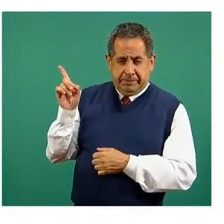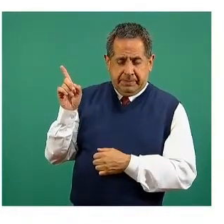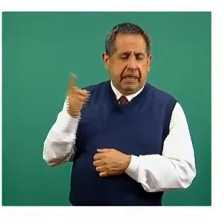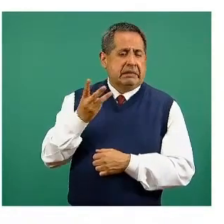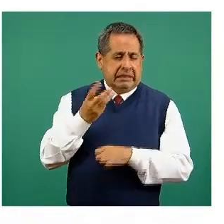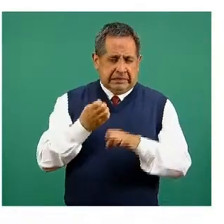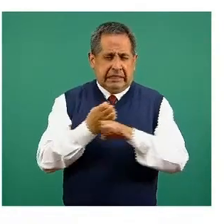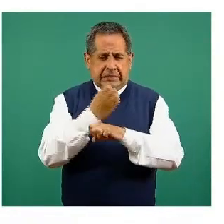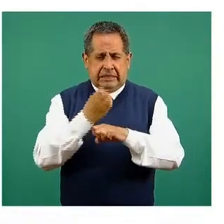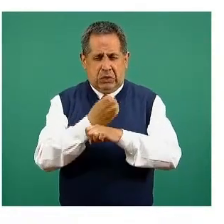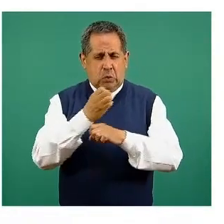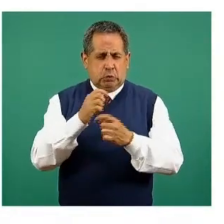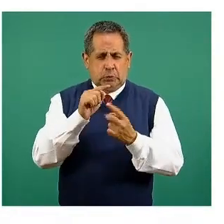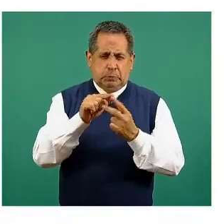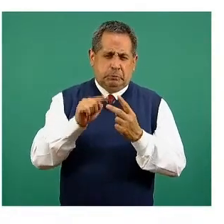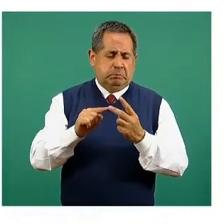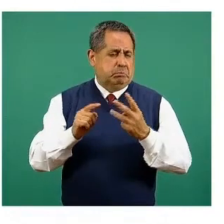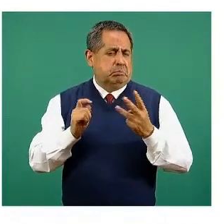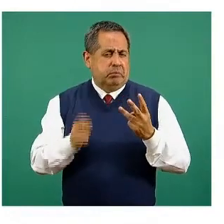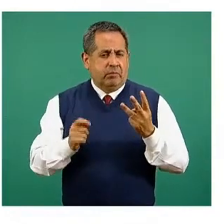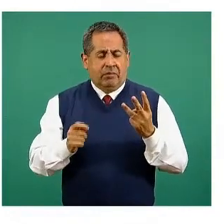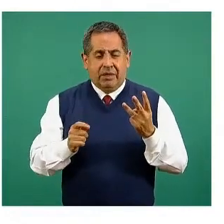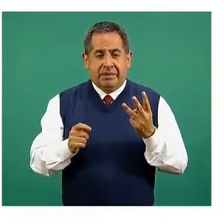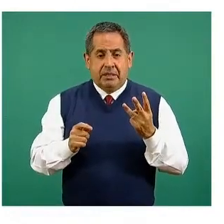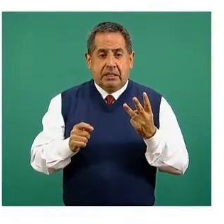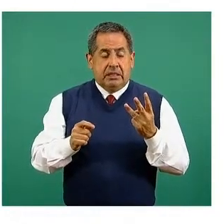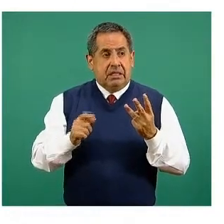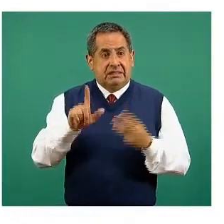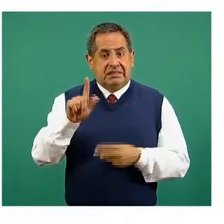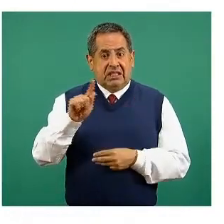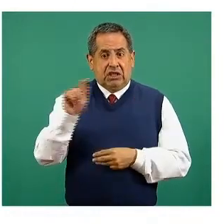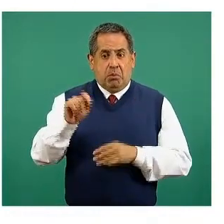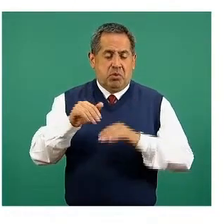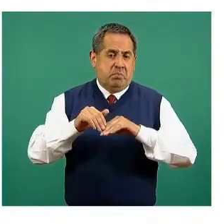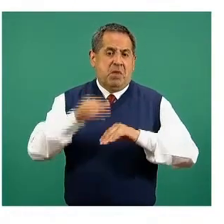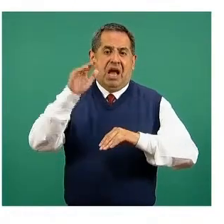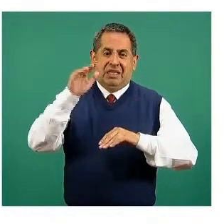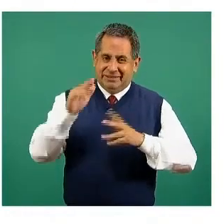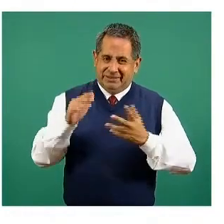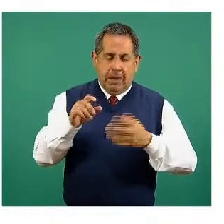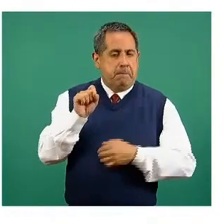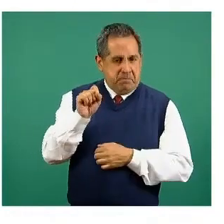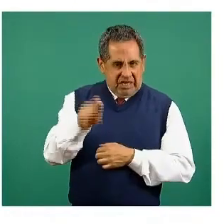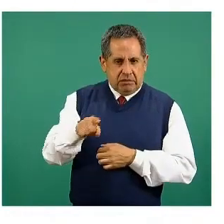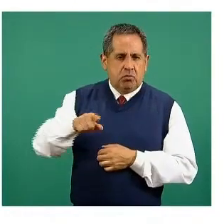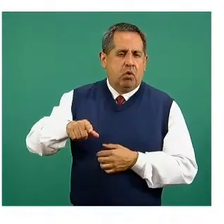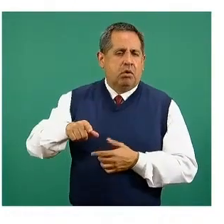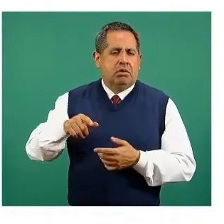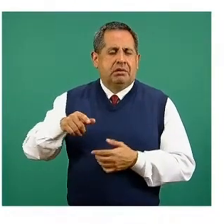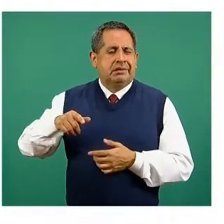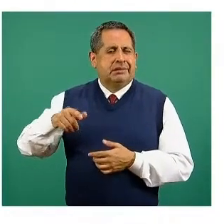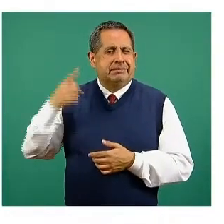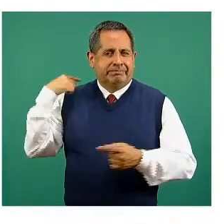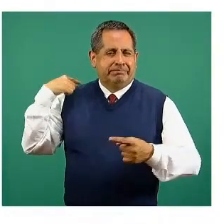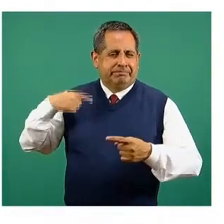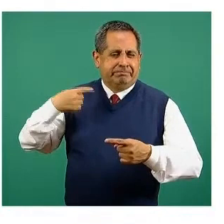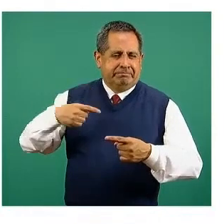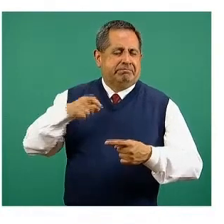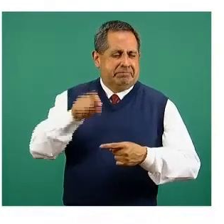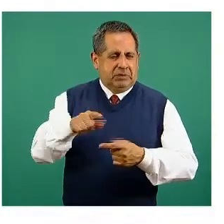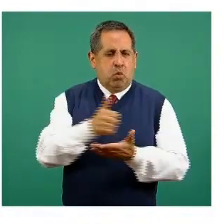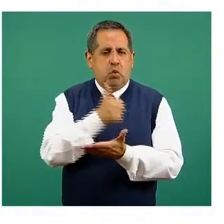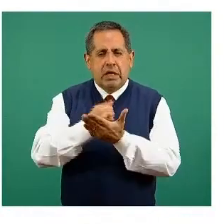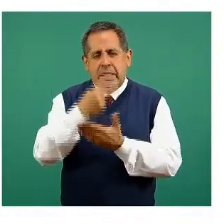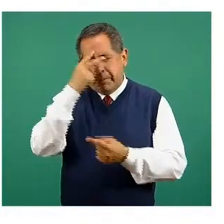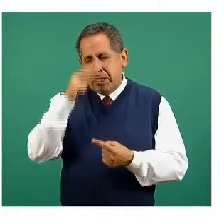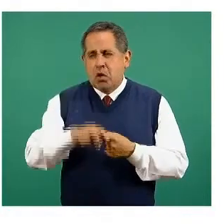prácticamente en las últimas semanas, superando este 70%, son las mismas 3 prácticamente que hemos tenido durante estos últimos días, Ciudad